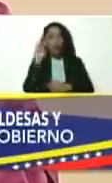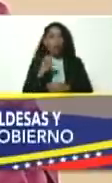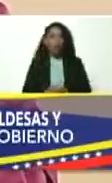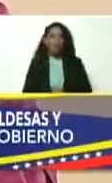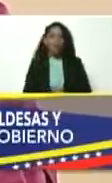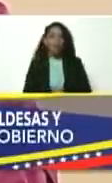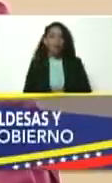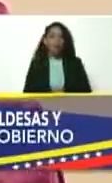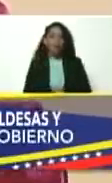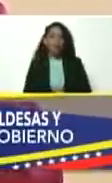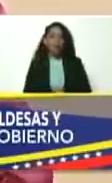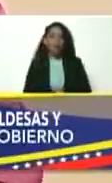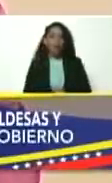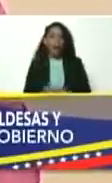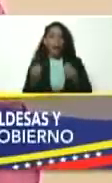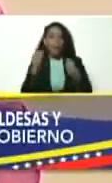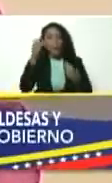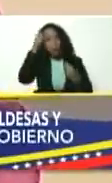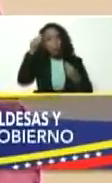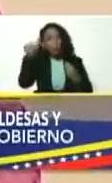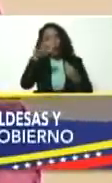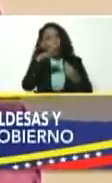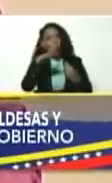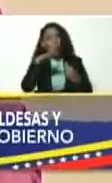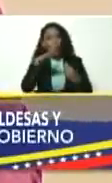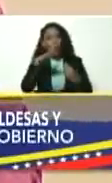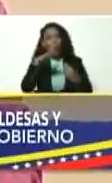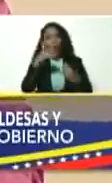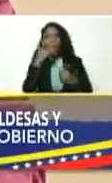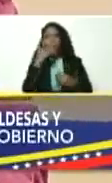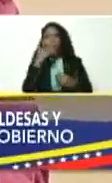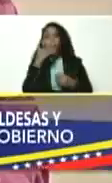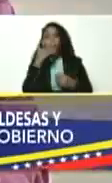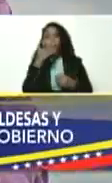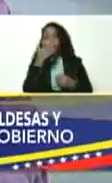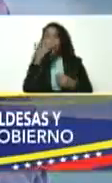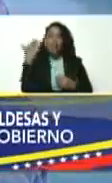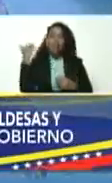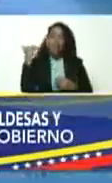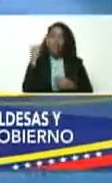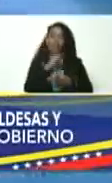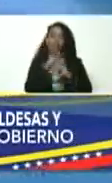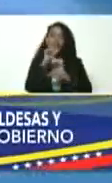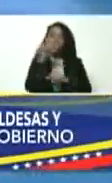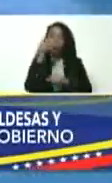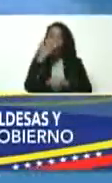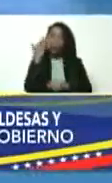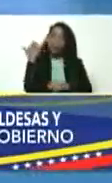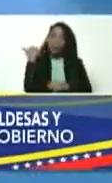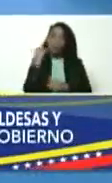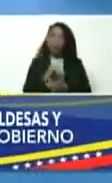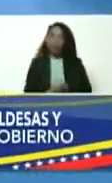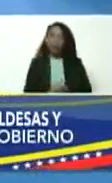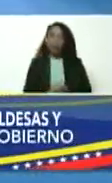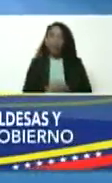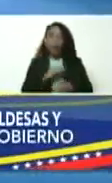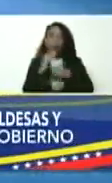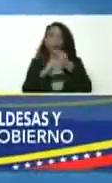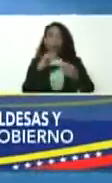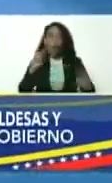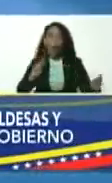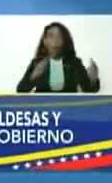para los pueblos el fin de semana pasada hubo un encuentro de